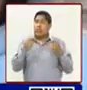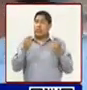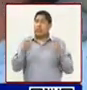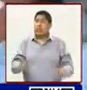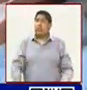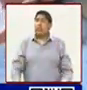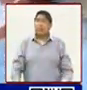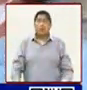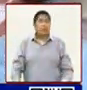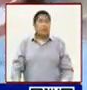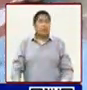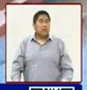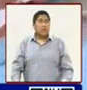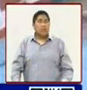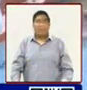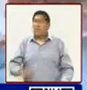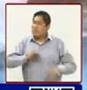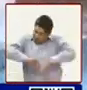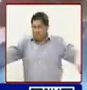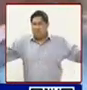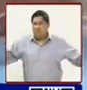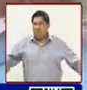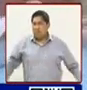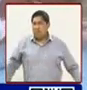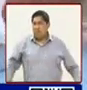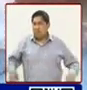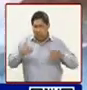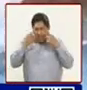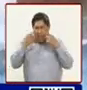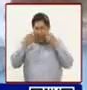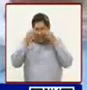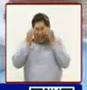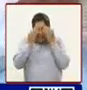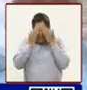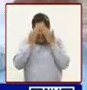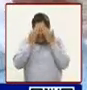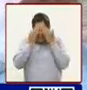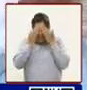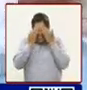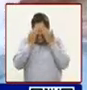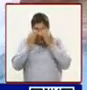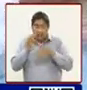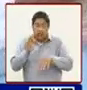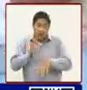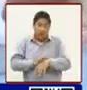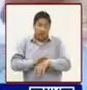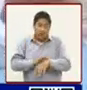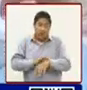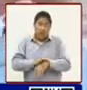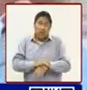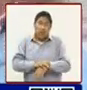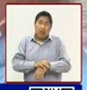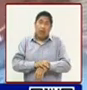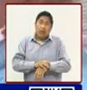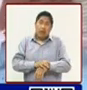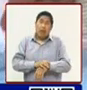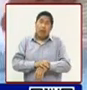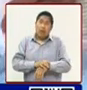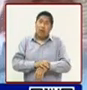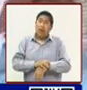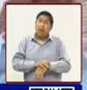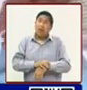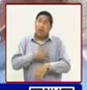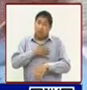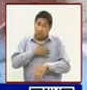A la fuerza en mi entrado, yo llorando he entrado, entonces yo le he tocado y le he tocado de